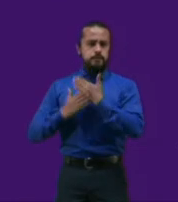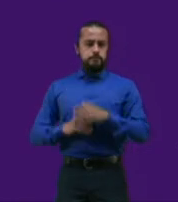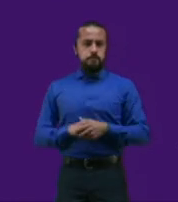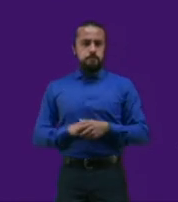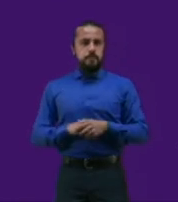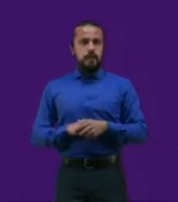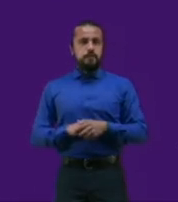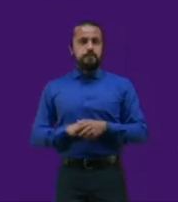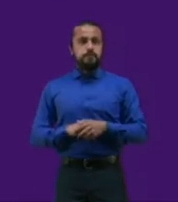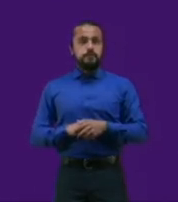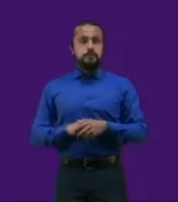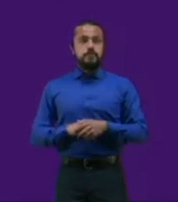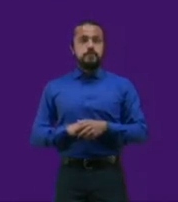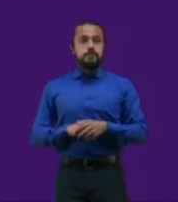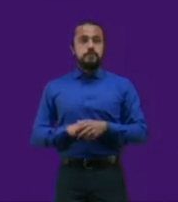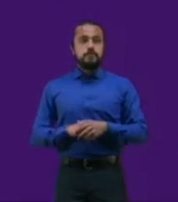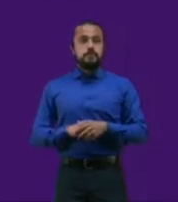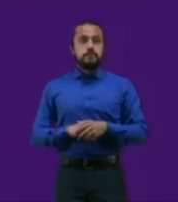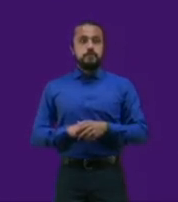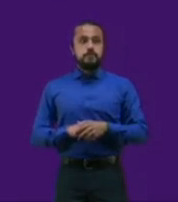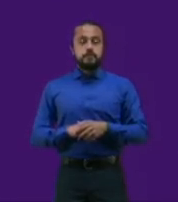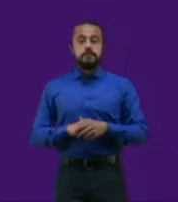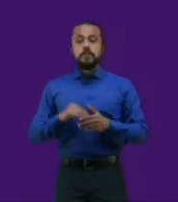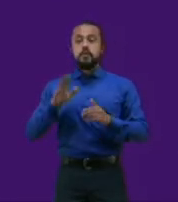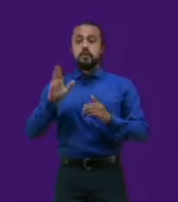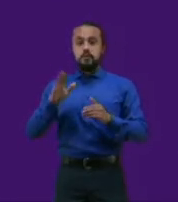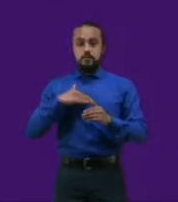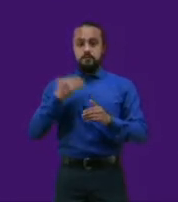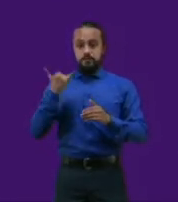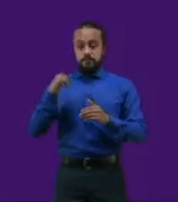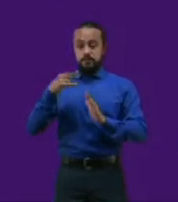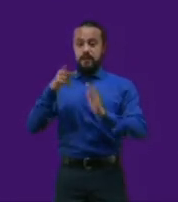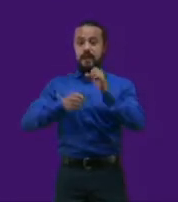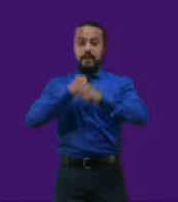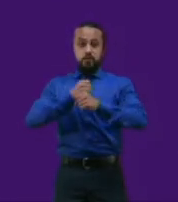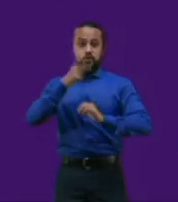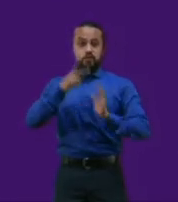una ciudad en el 2018, como estaba diciendo ahorita en el pitch, y